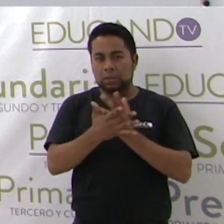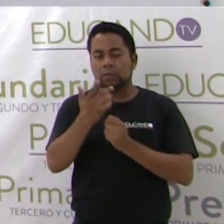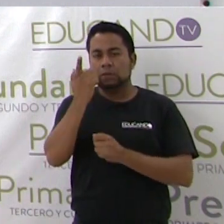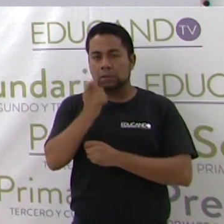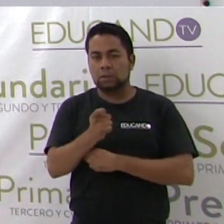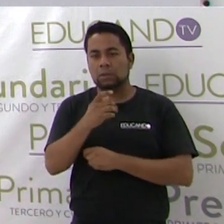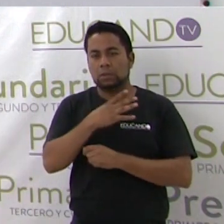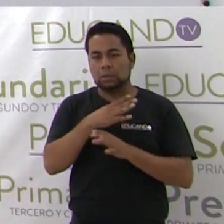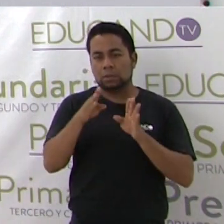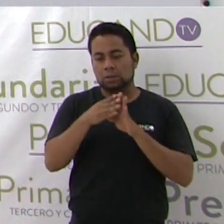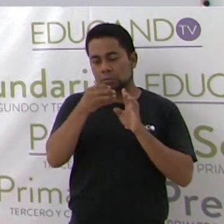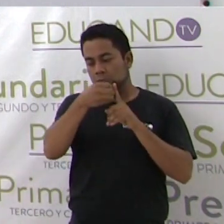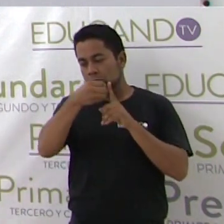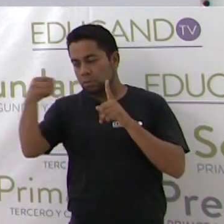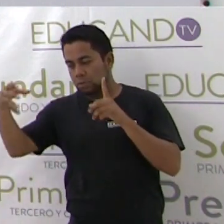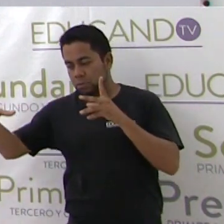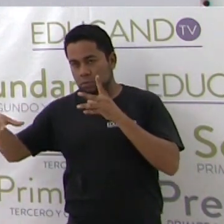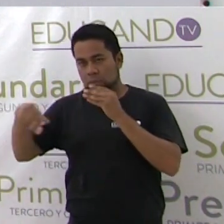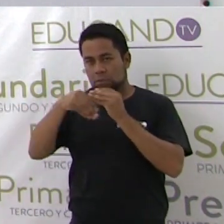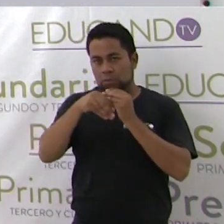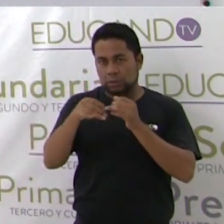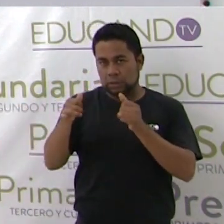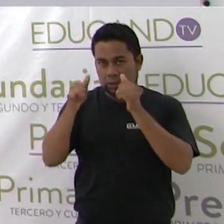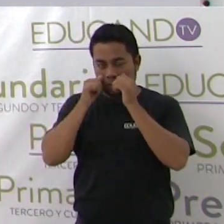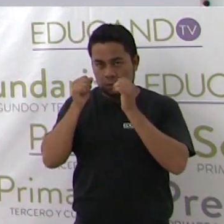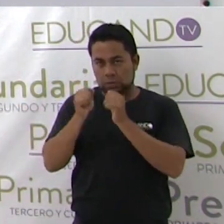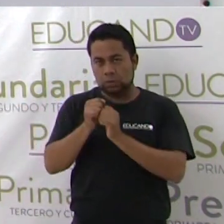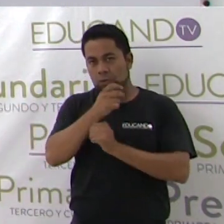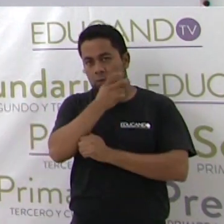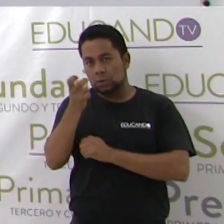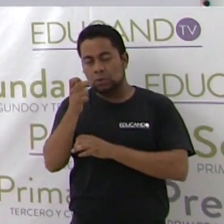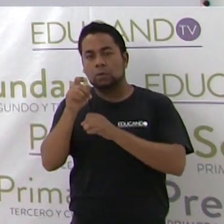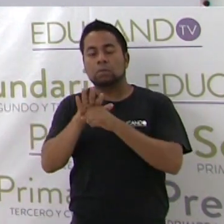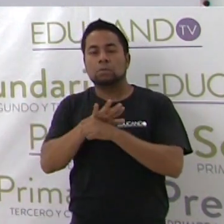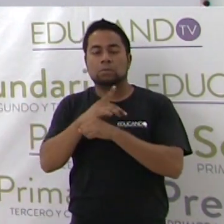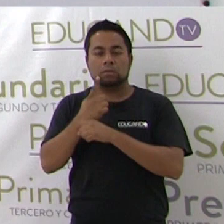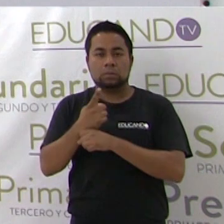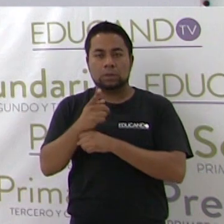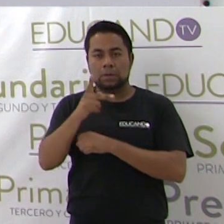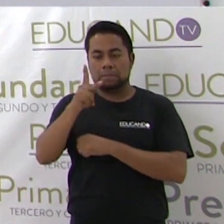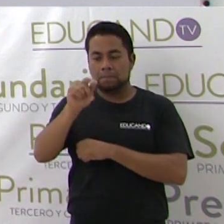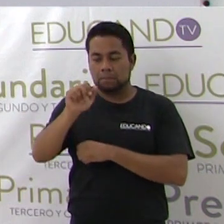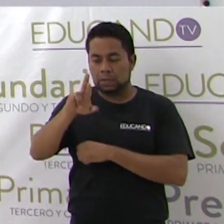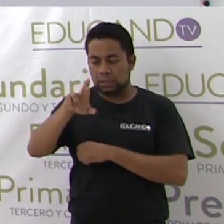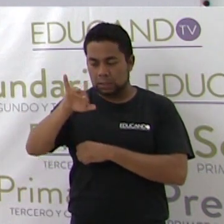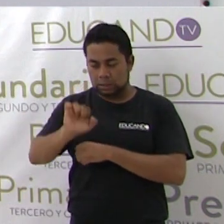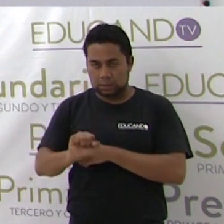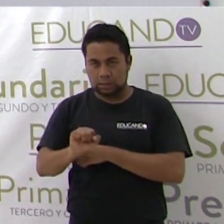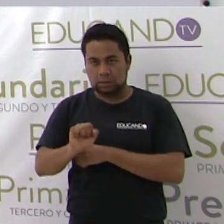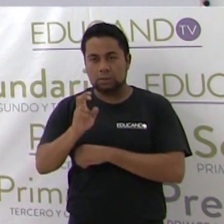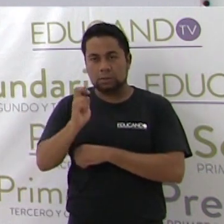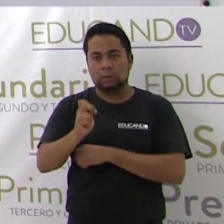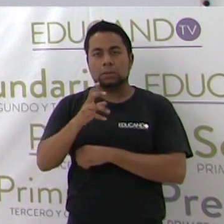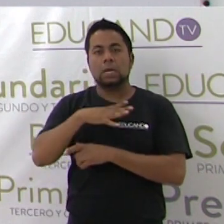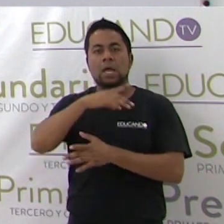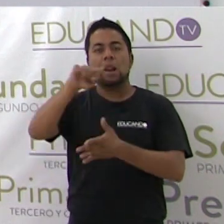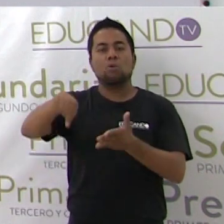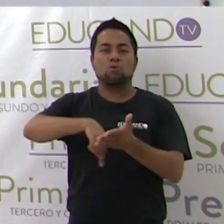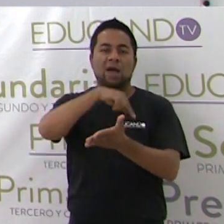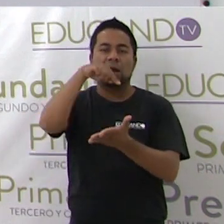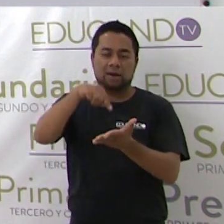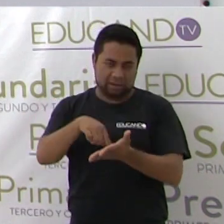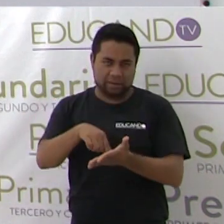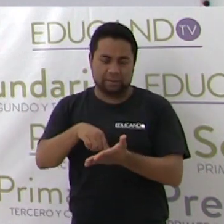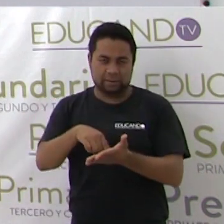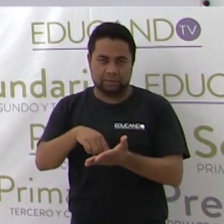y tenemos el complemento. Mucha atención acá porque París es un lugar,